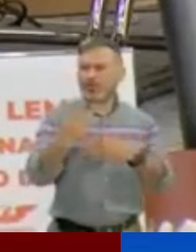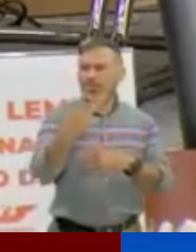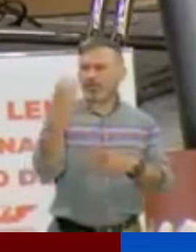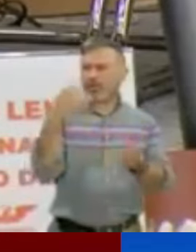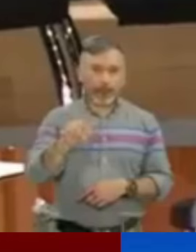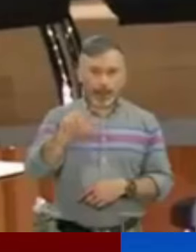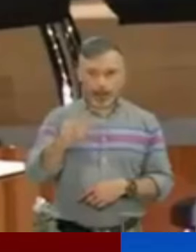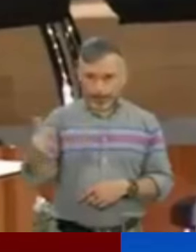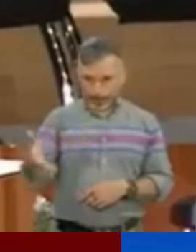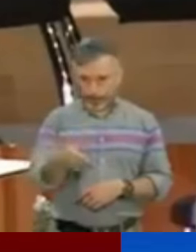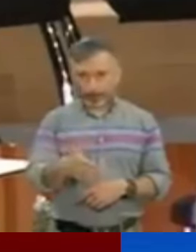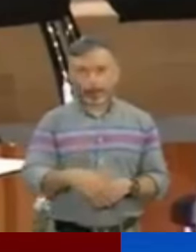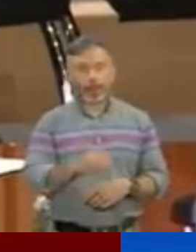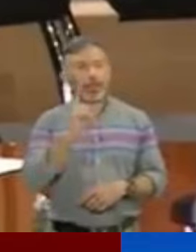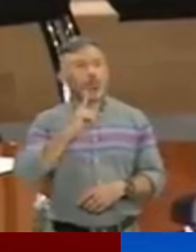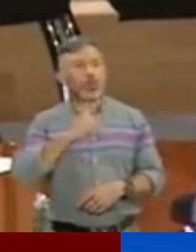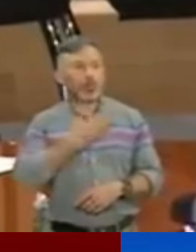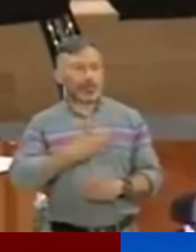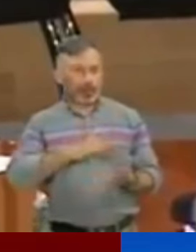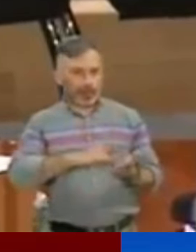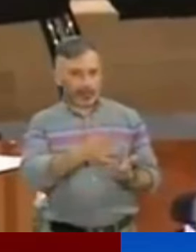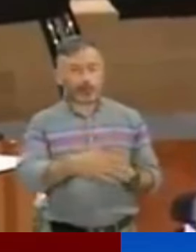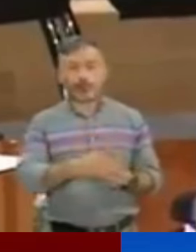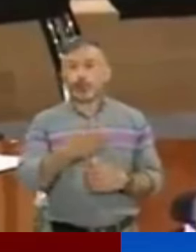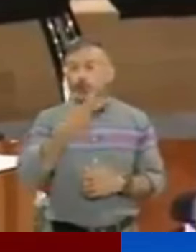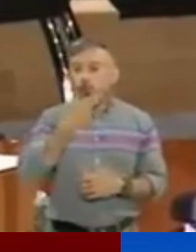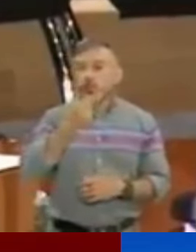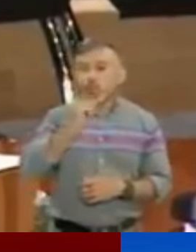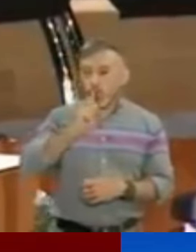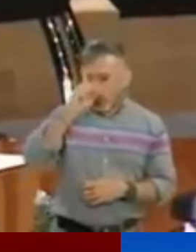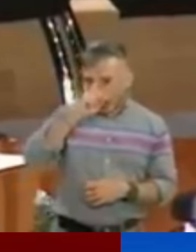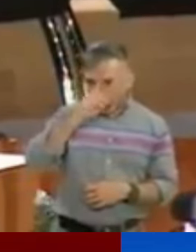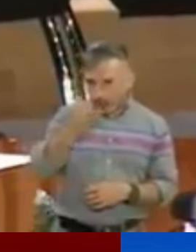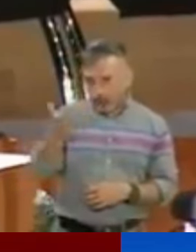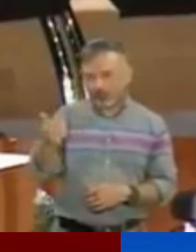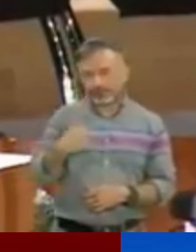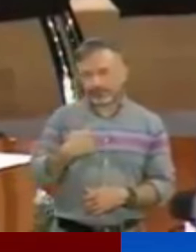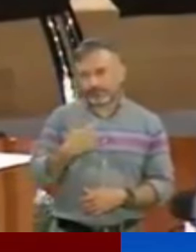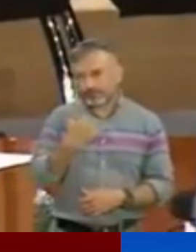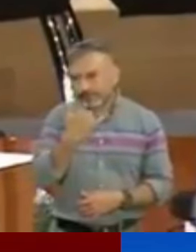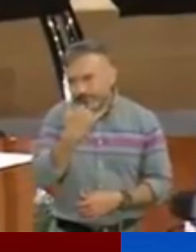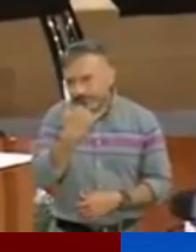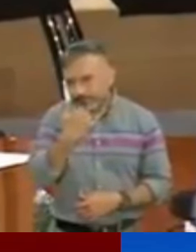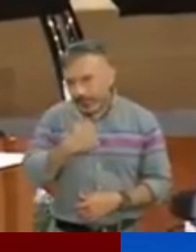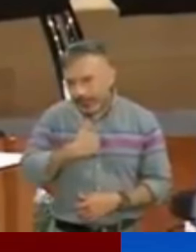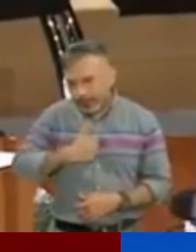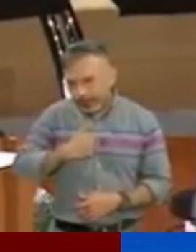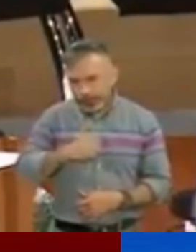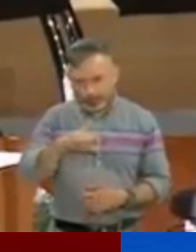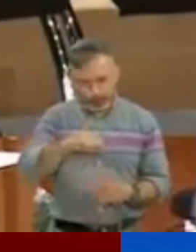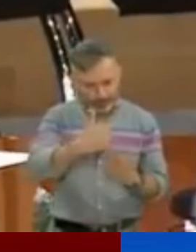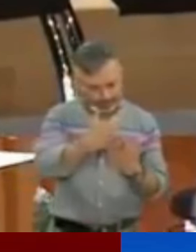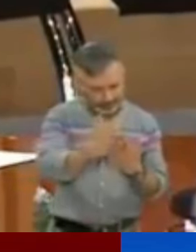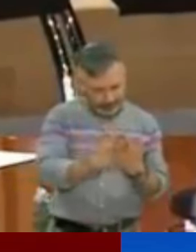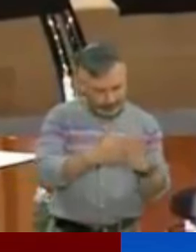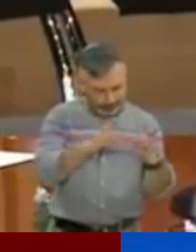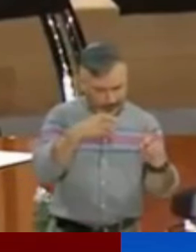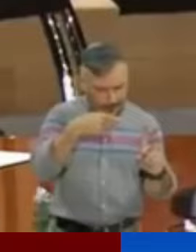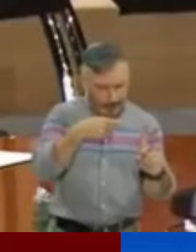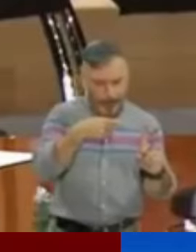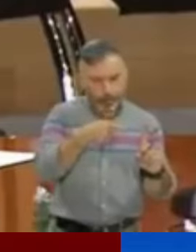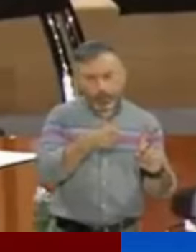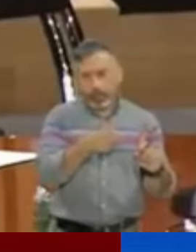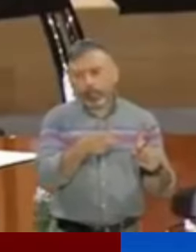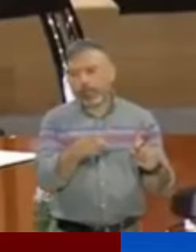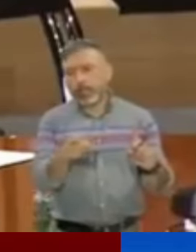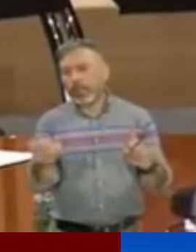también es Eliseo. Consejeros, lamento que nos hayamos tenido que desviar del tema del orden del día. Tuve que responder porque